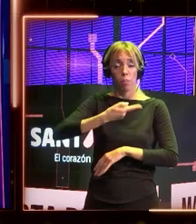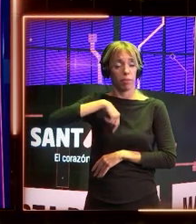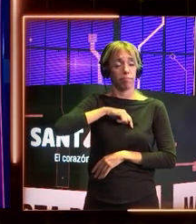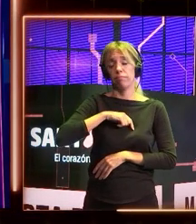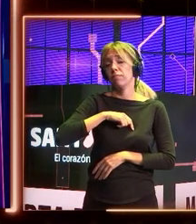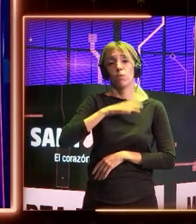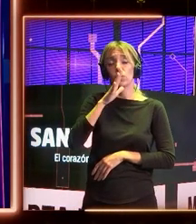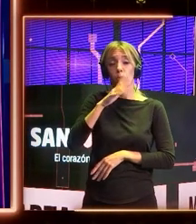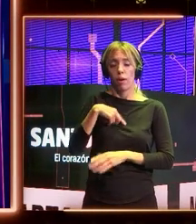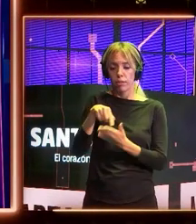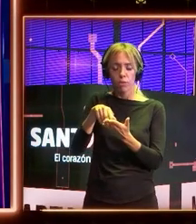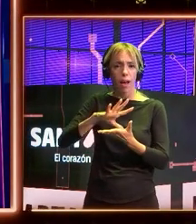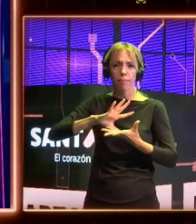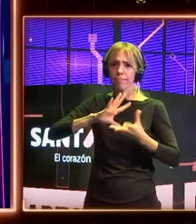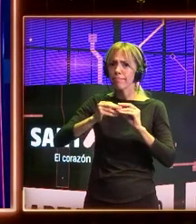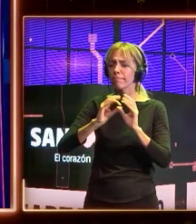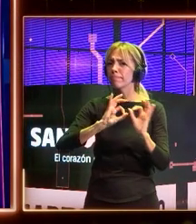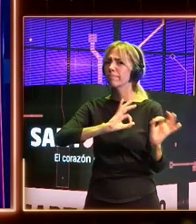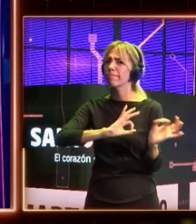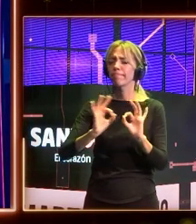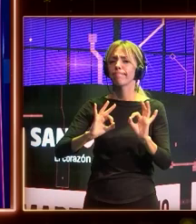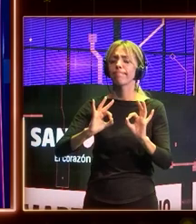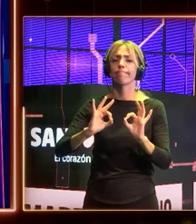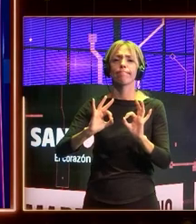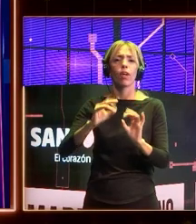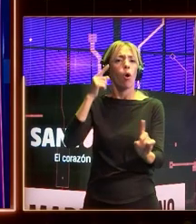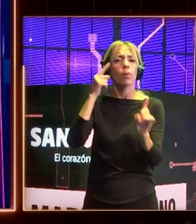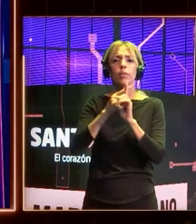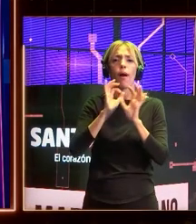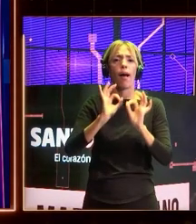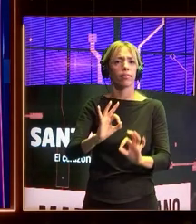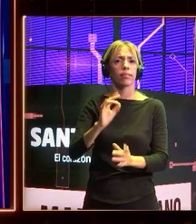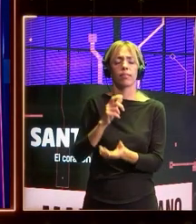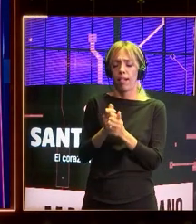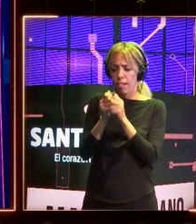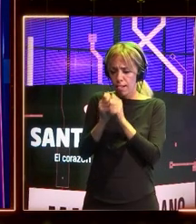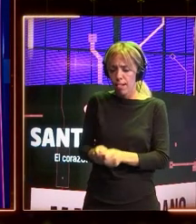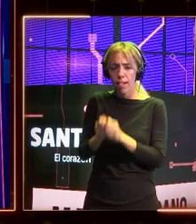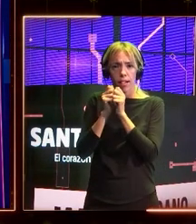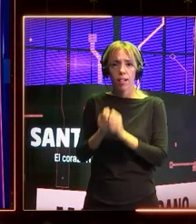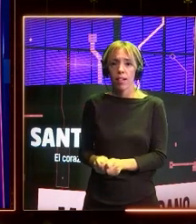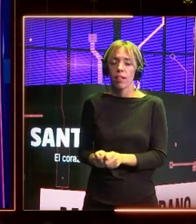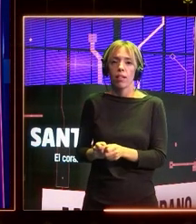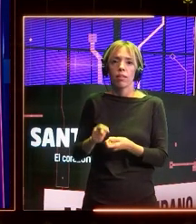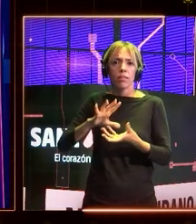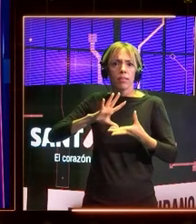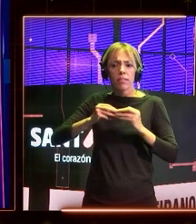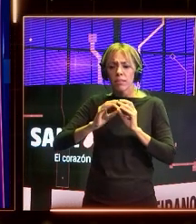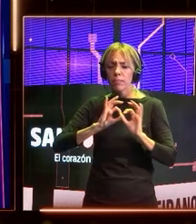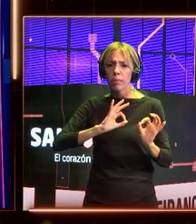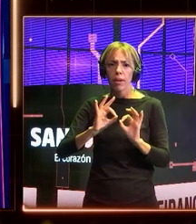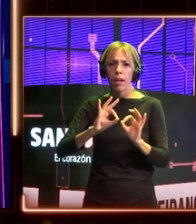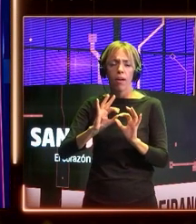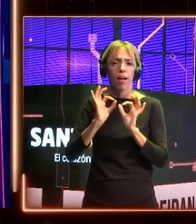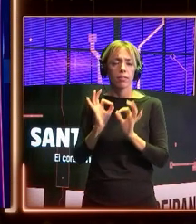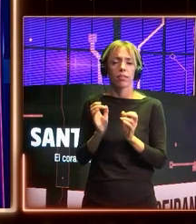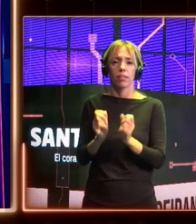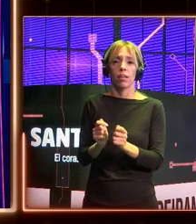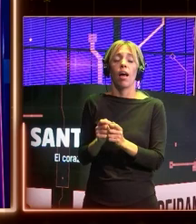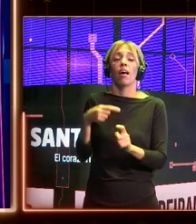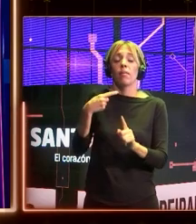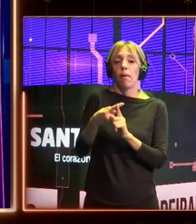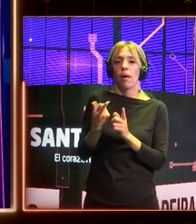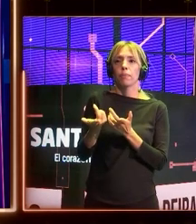porque están diseñados explícita y deliberadamente para que pase eso. Están diseñados, de hecho, copiando de